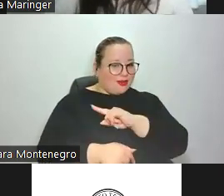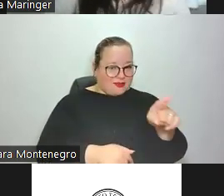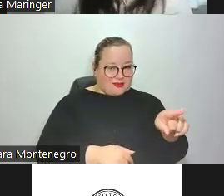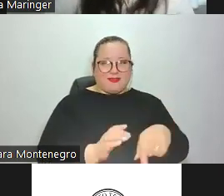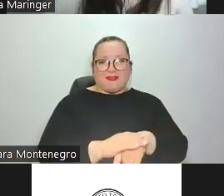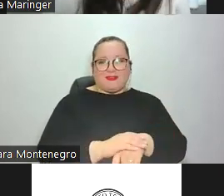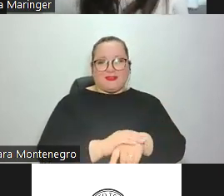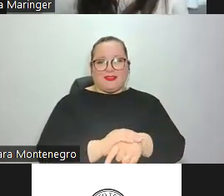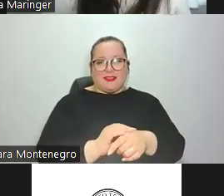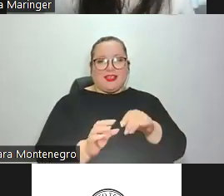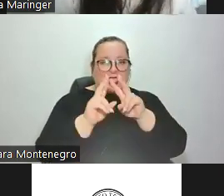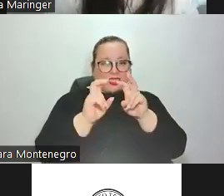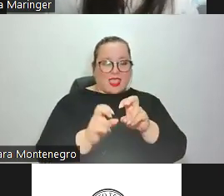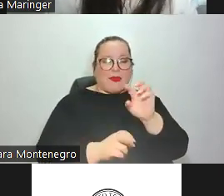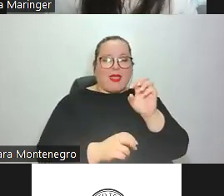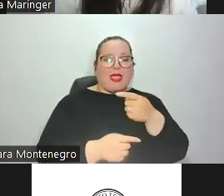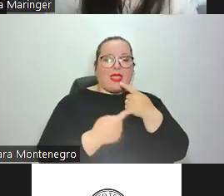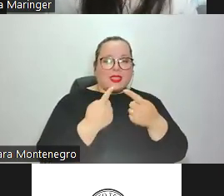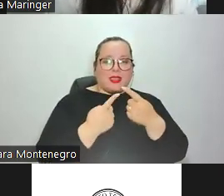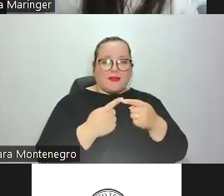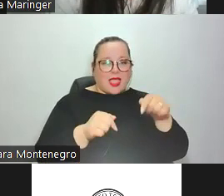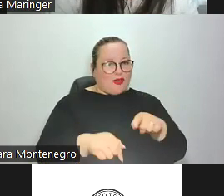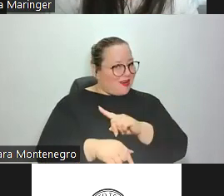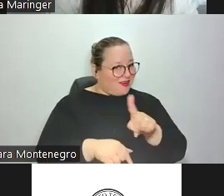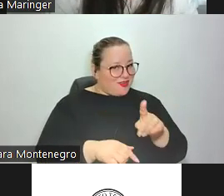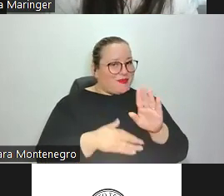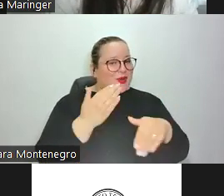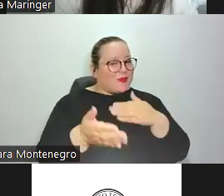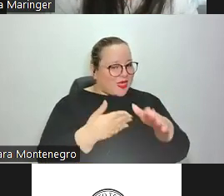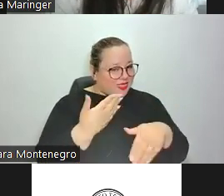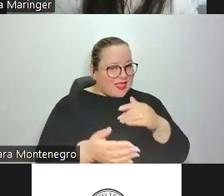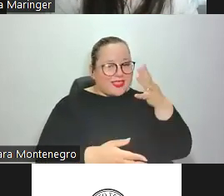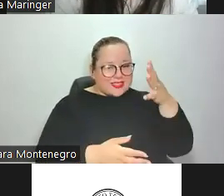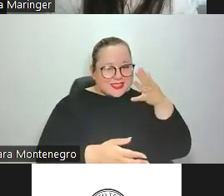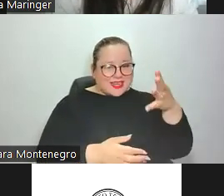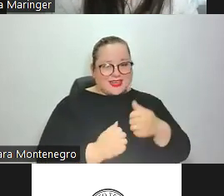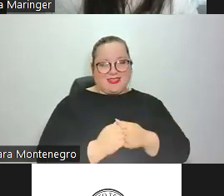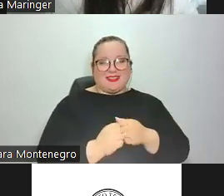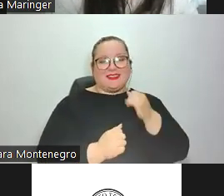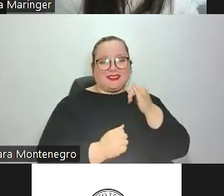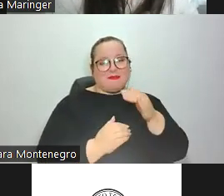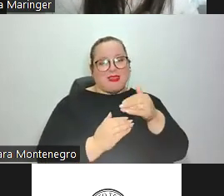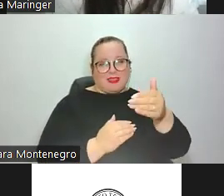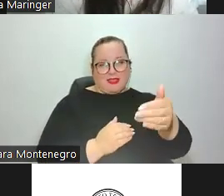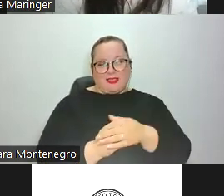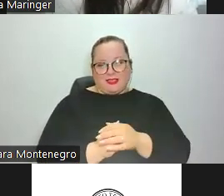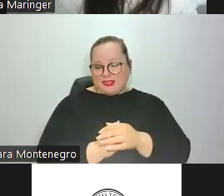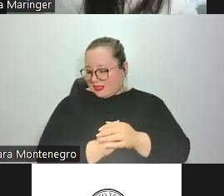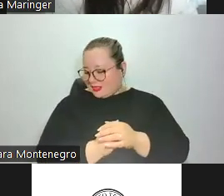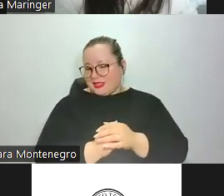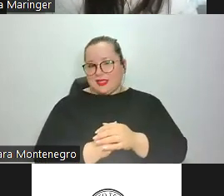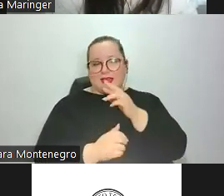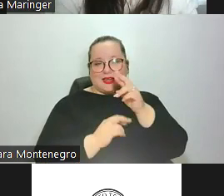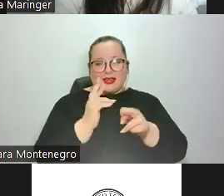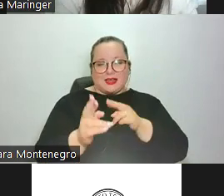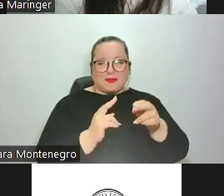vamos a ver en entrevista, ¿cierto? ¿Para qué nos vamos a adelantar a esa charla? Lo vamos a ver más adelante, ¿bien? Y respuestas a las